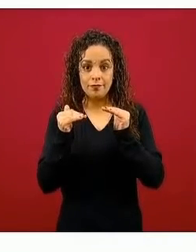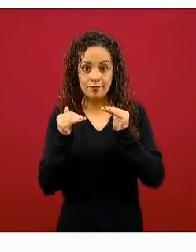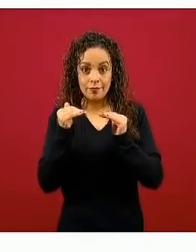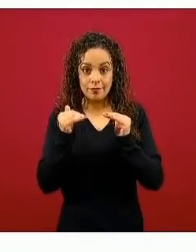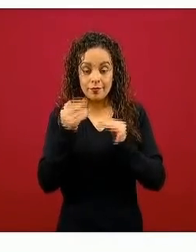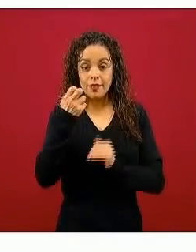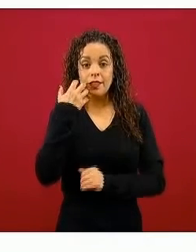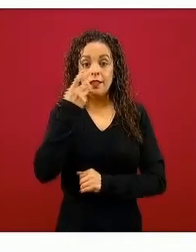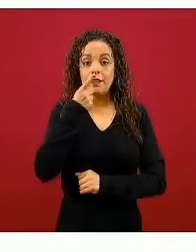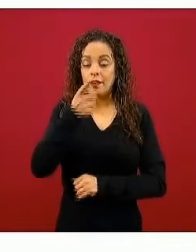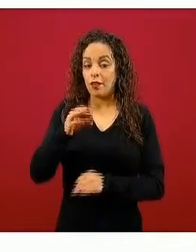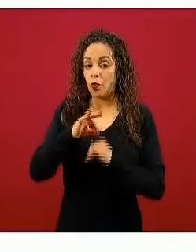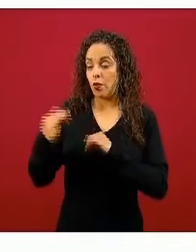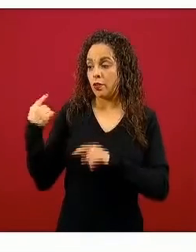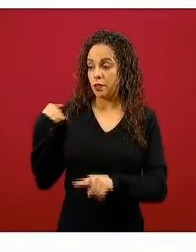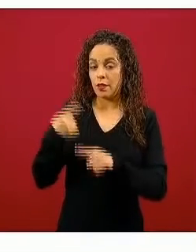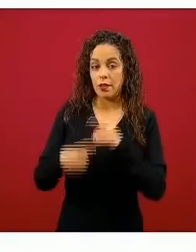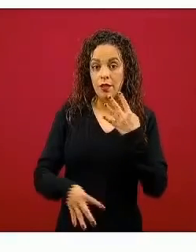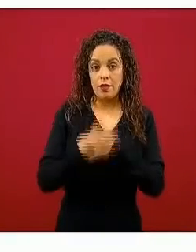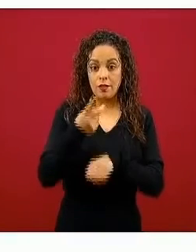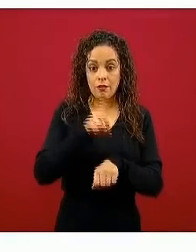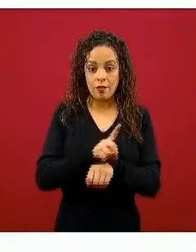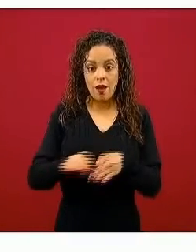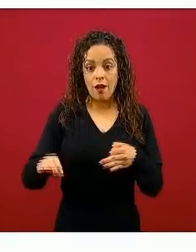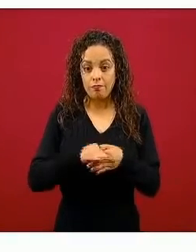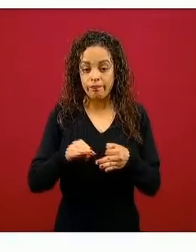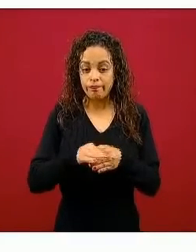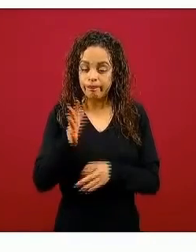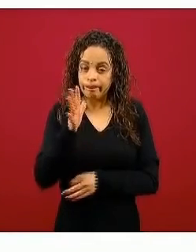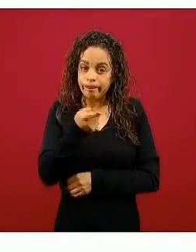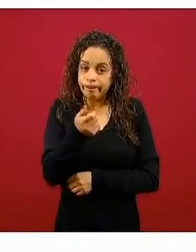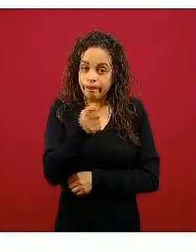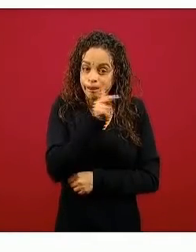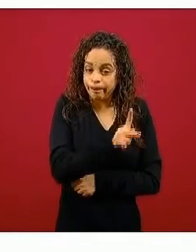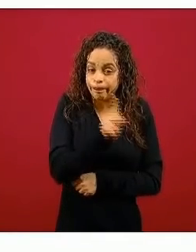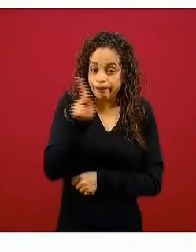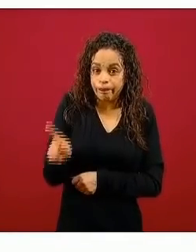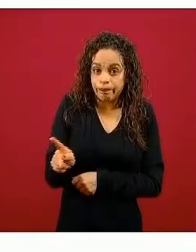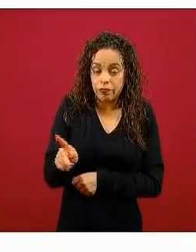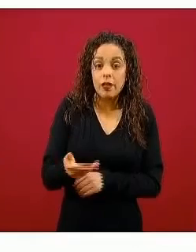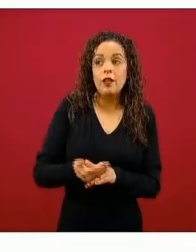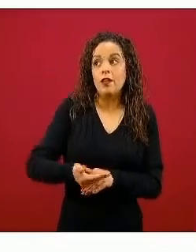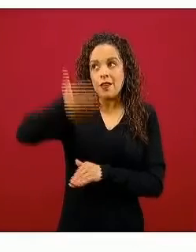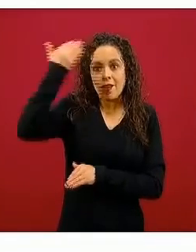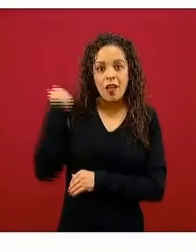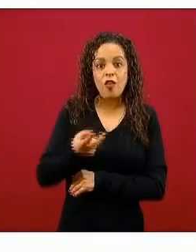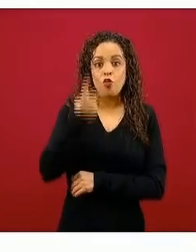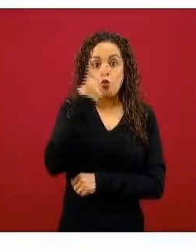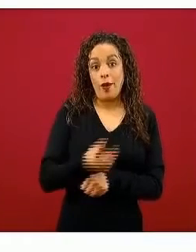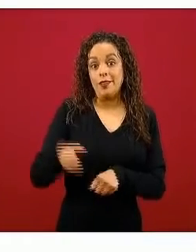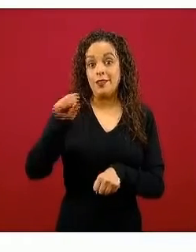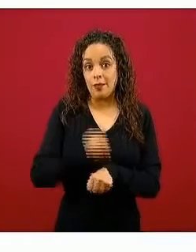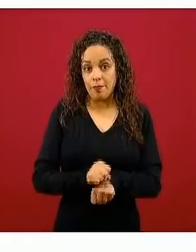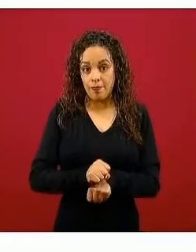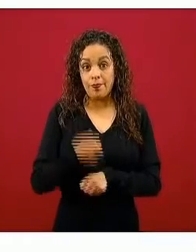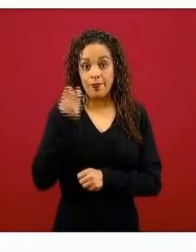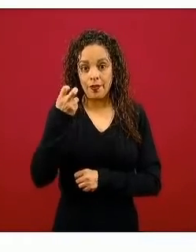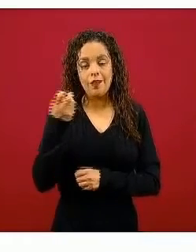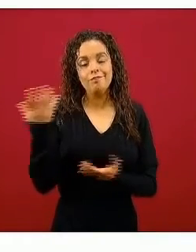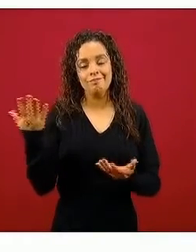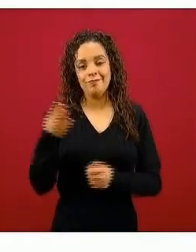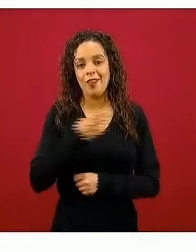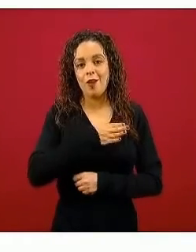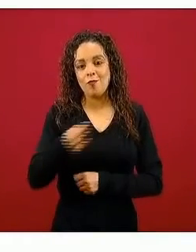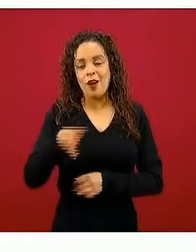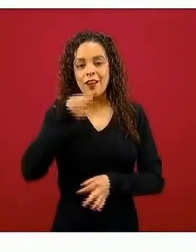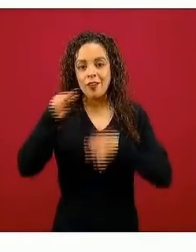últimos 14 días está acercándose a ser similar a la que había hace 2 semanas, lo cual es una buena noticia en